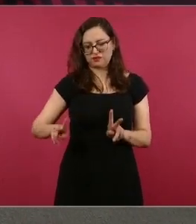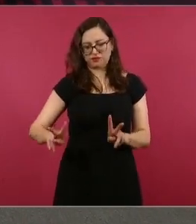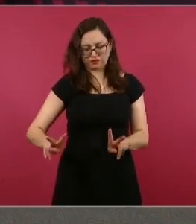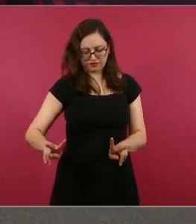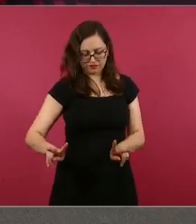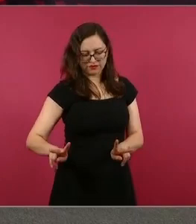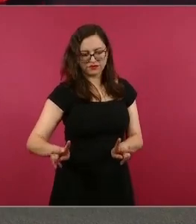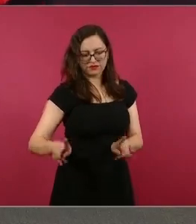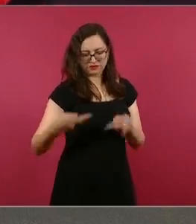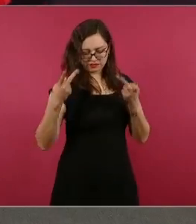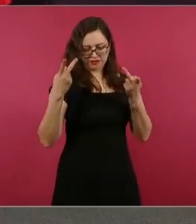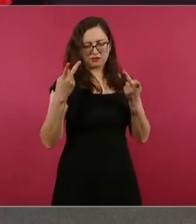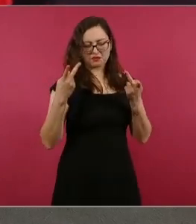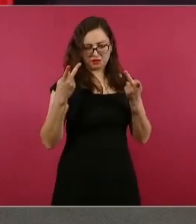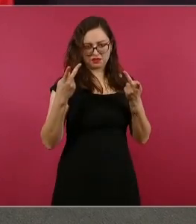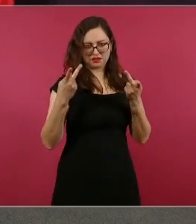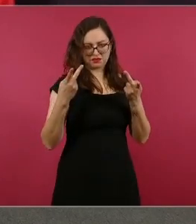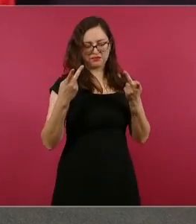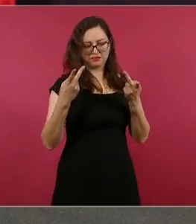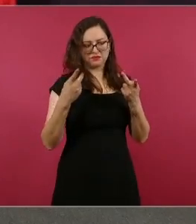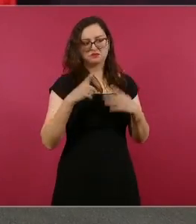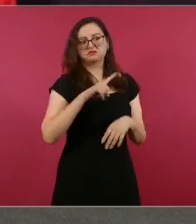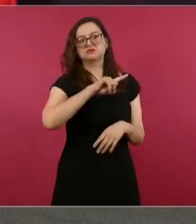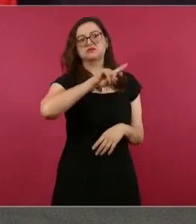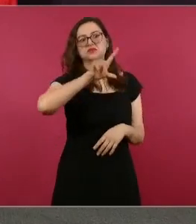porque estaba parada,